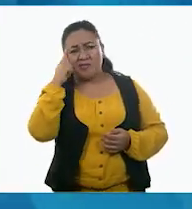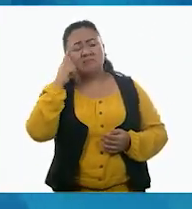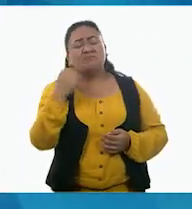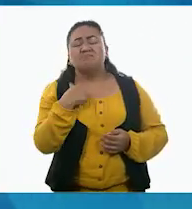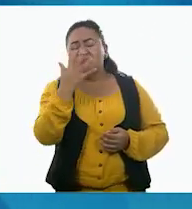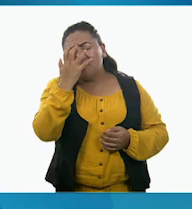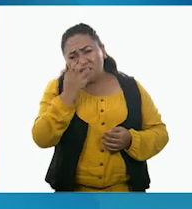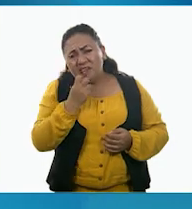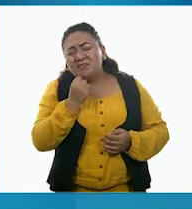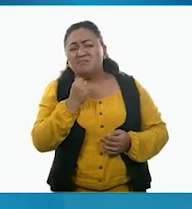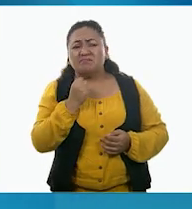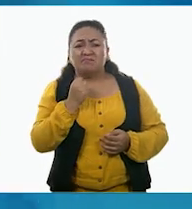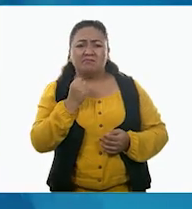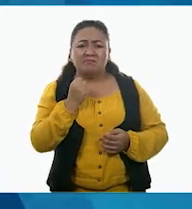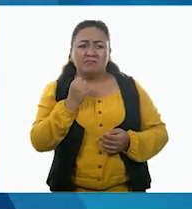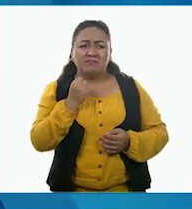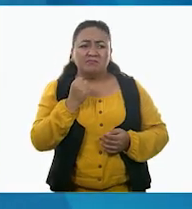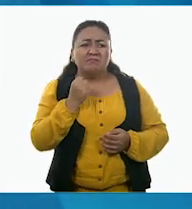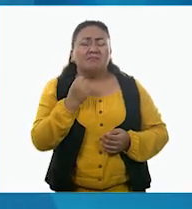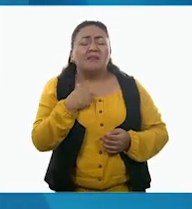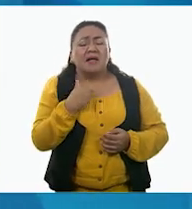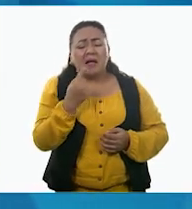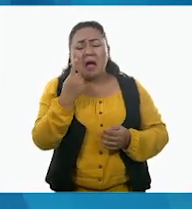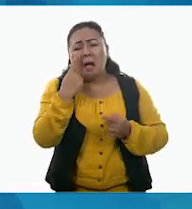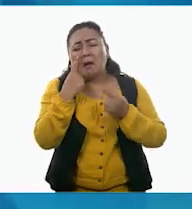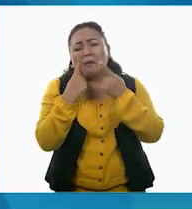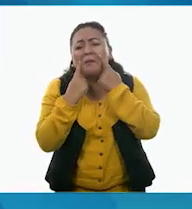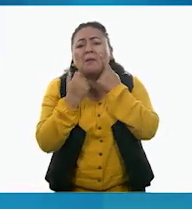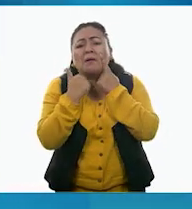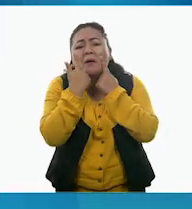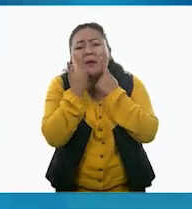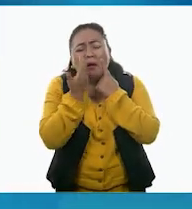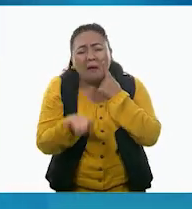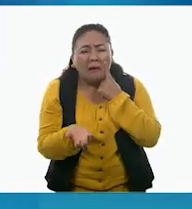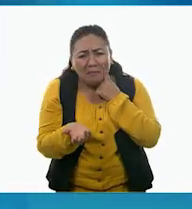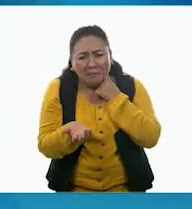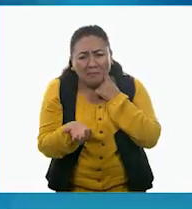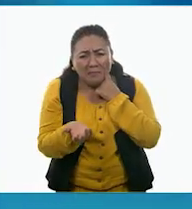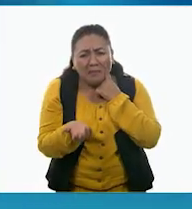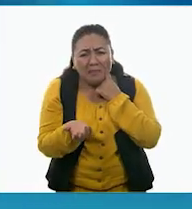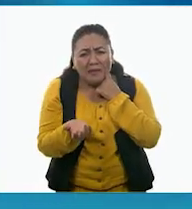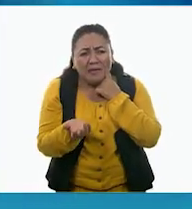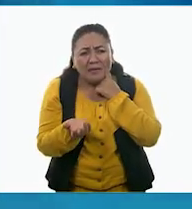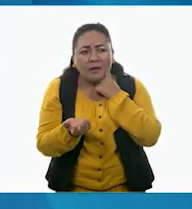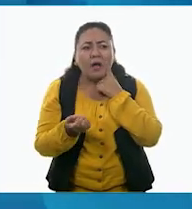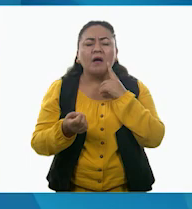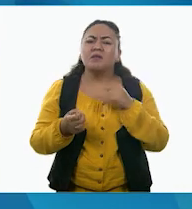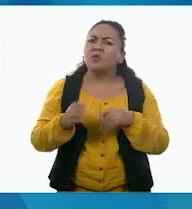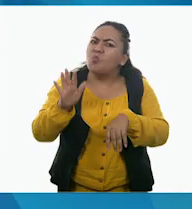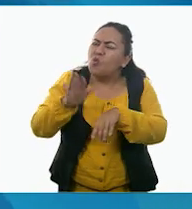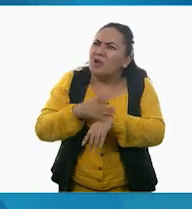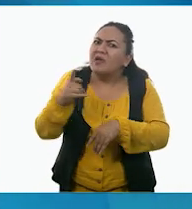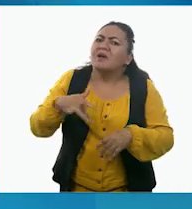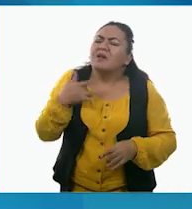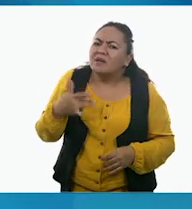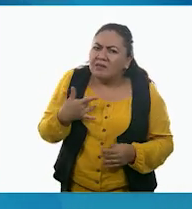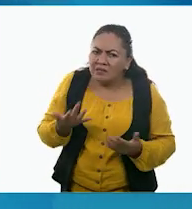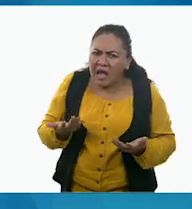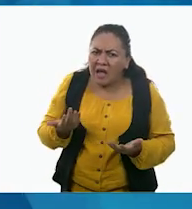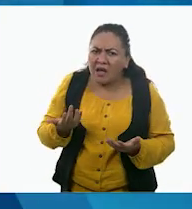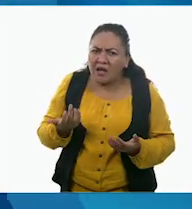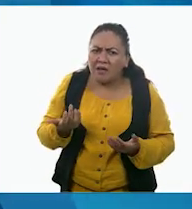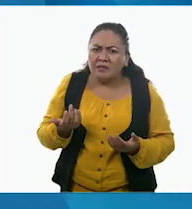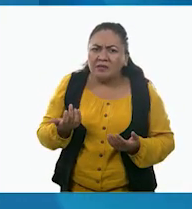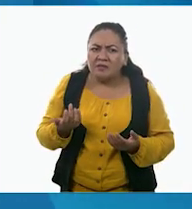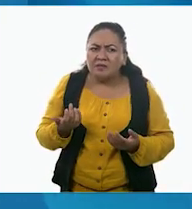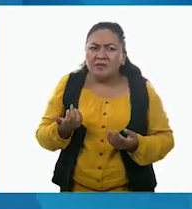ni mocuesoa? ¡Cuani machilías chiuquini chocatica! ¡Guau, Basilio! ¿Tlaikati mamachilía